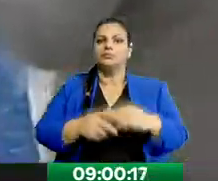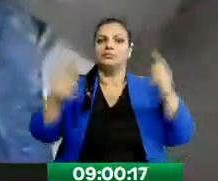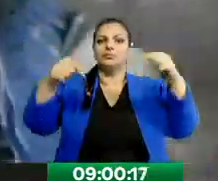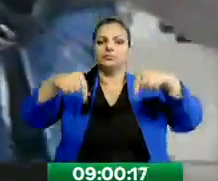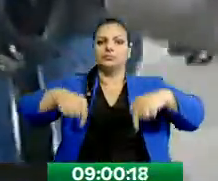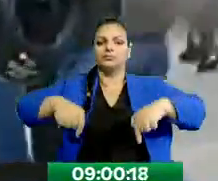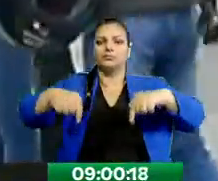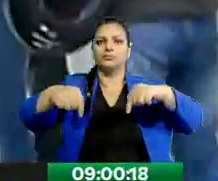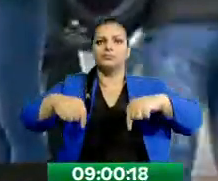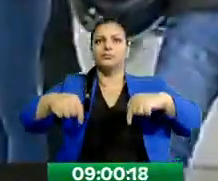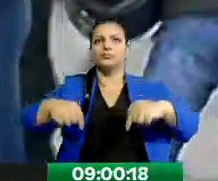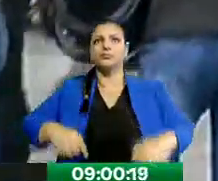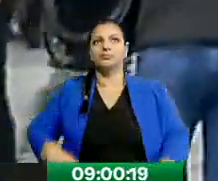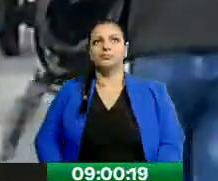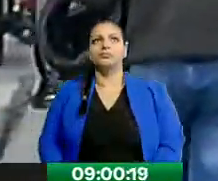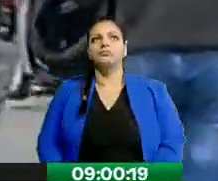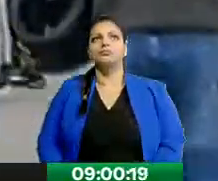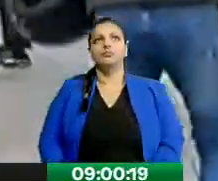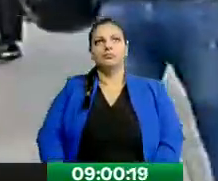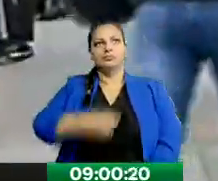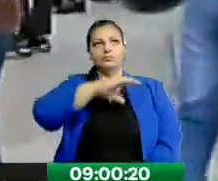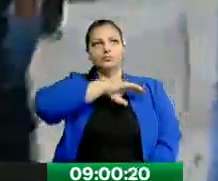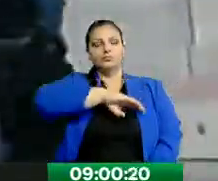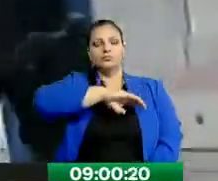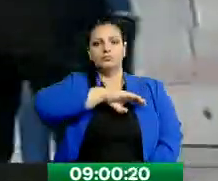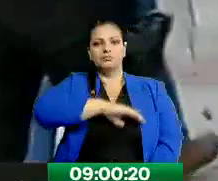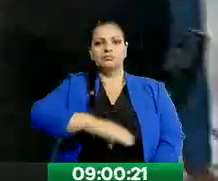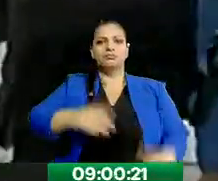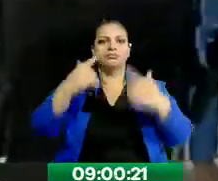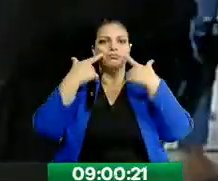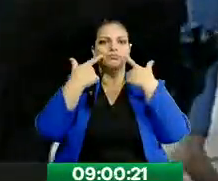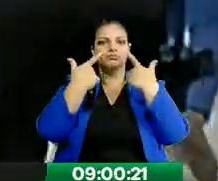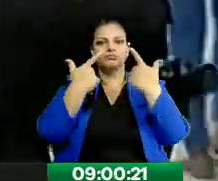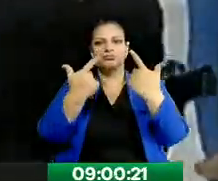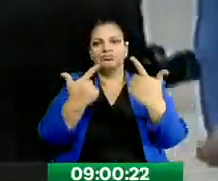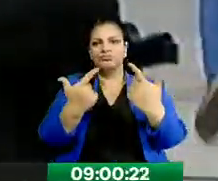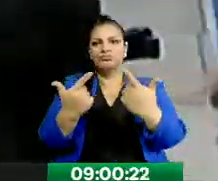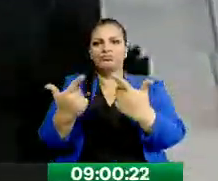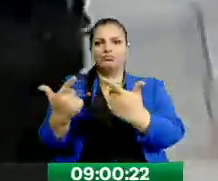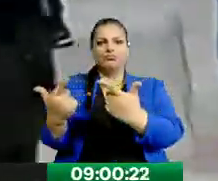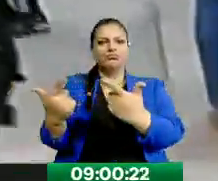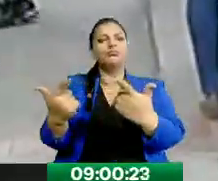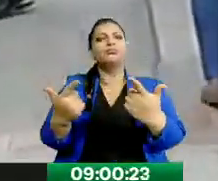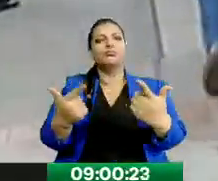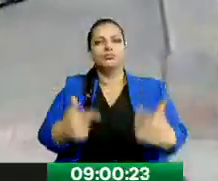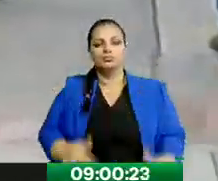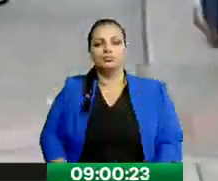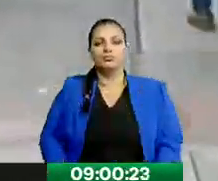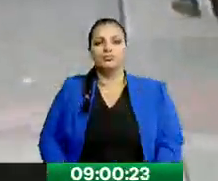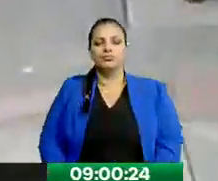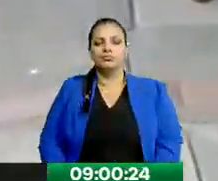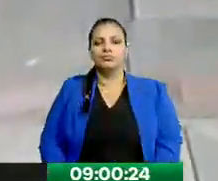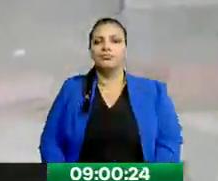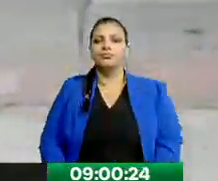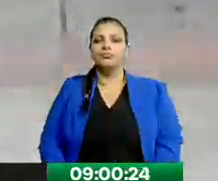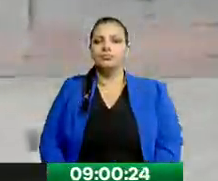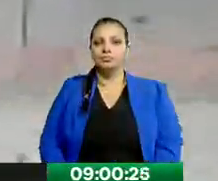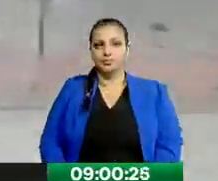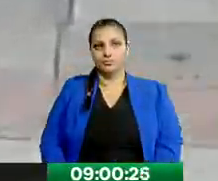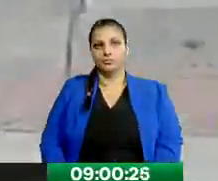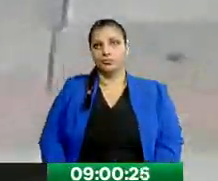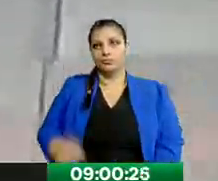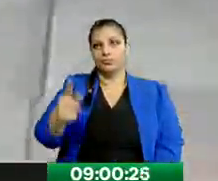este sector en el que se está desarrollando un operativo policial que hasta el momento ha logrado, de acuerdo a